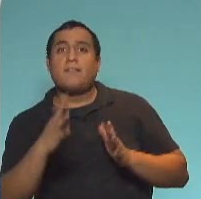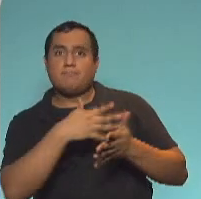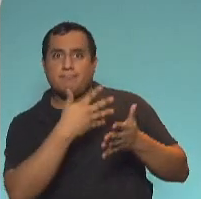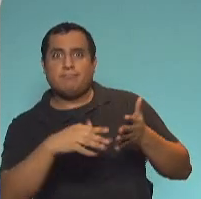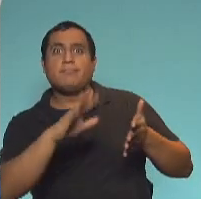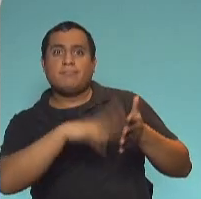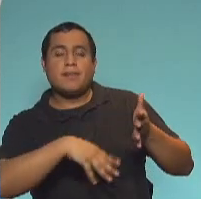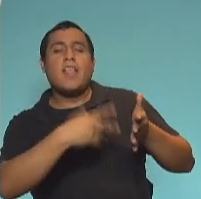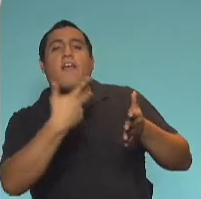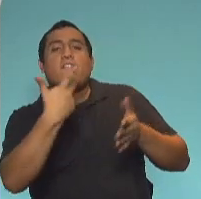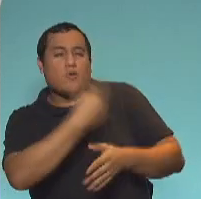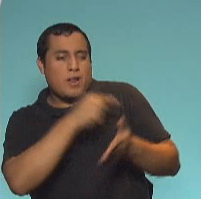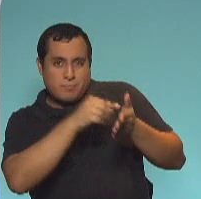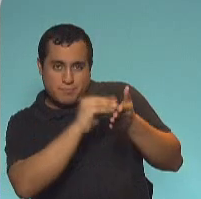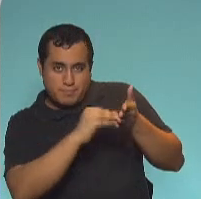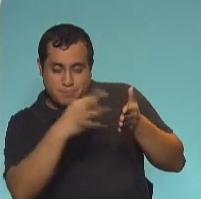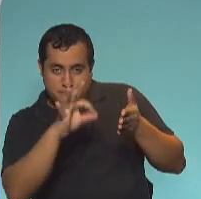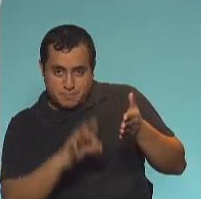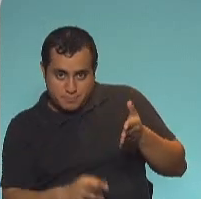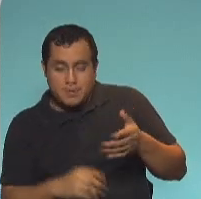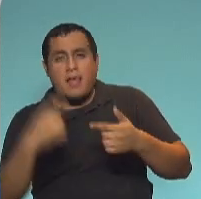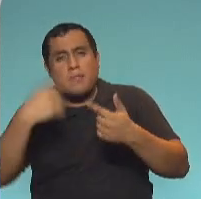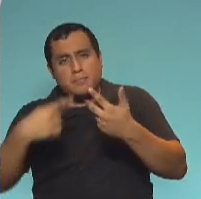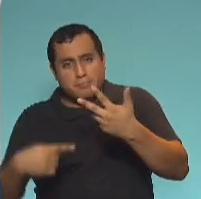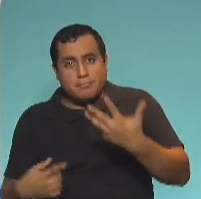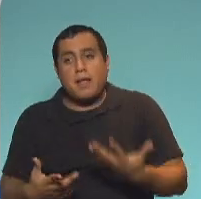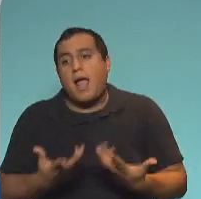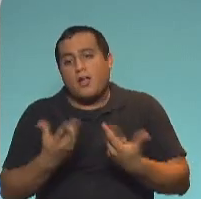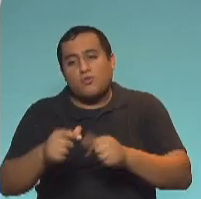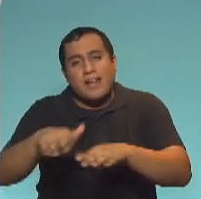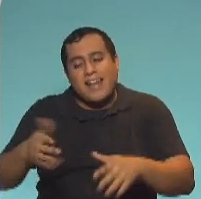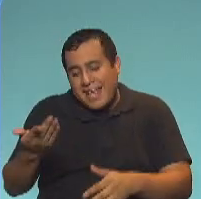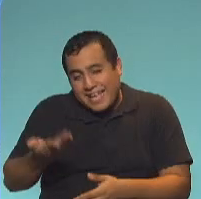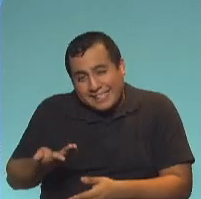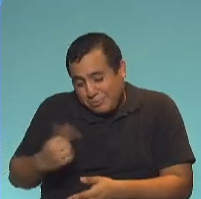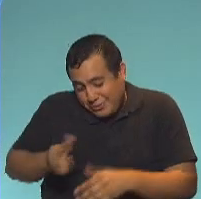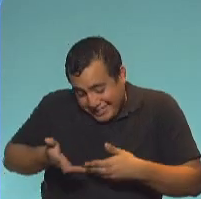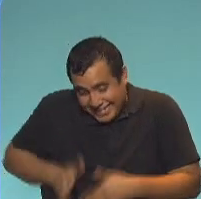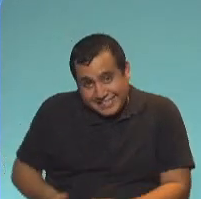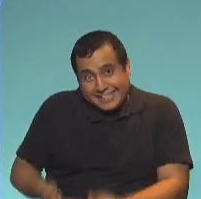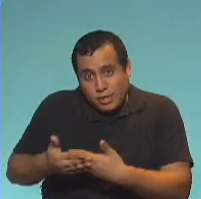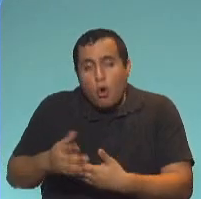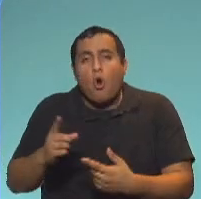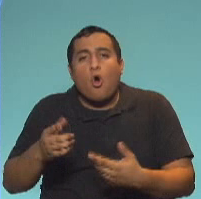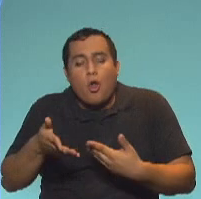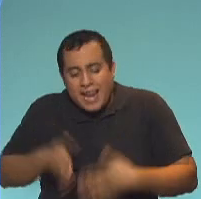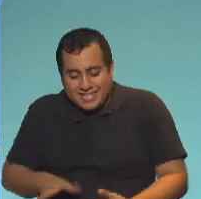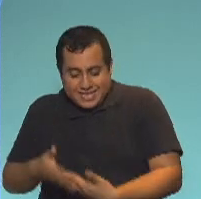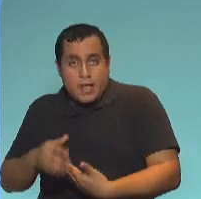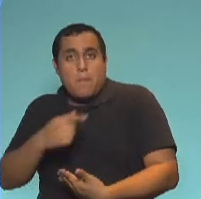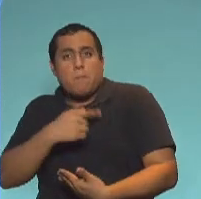todas las etapas de la vida el anticuerpo monoclonal el palivizumab para los recién nacidos prematuros y con cardiopatías congénitas